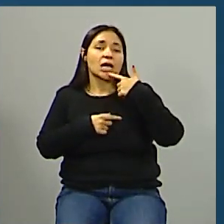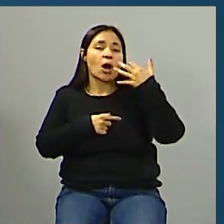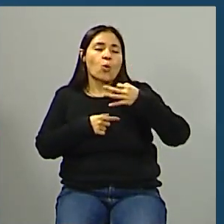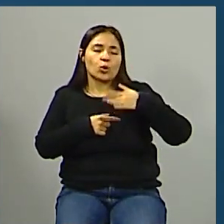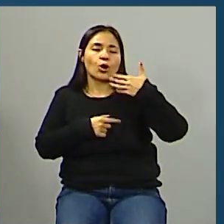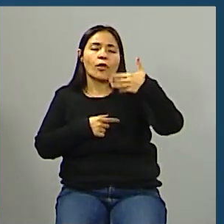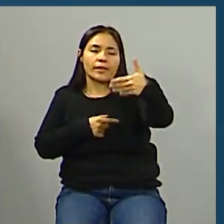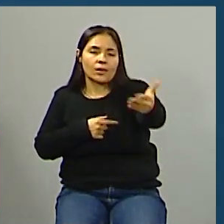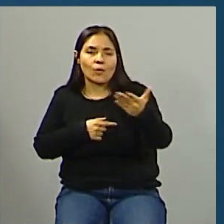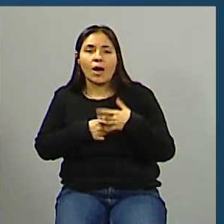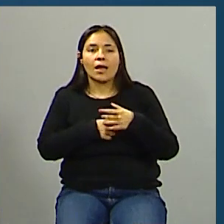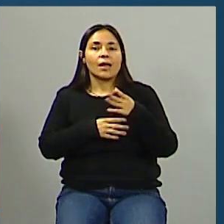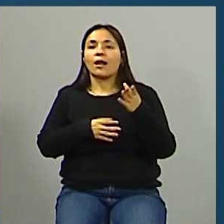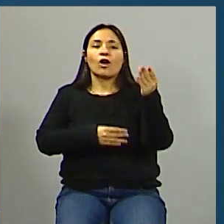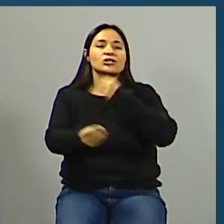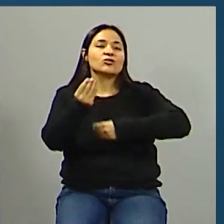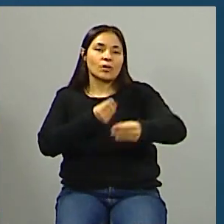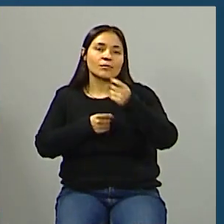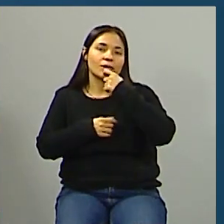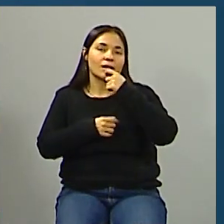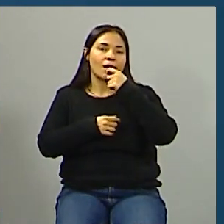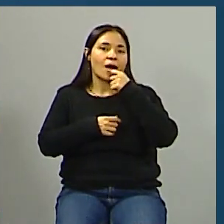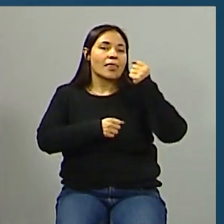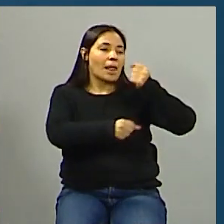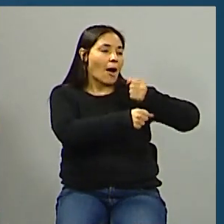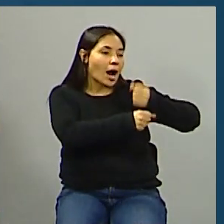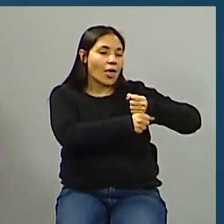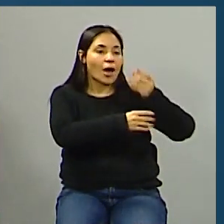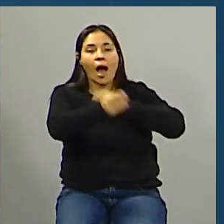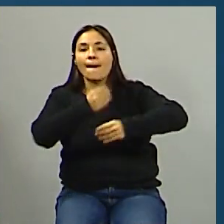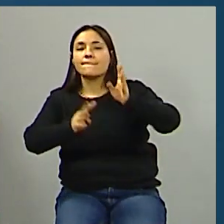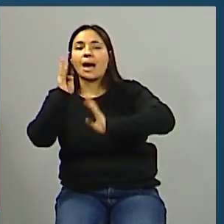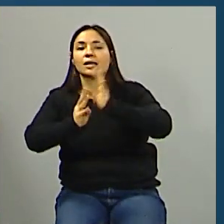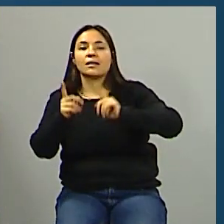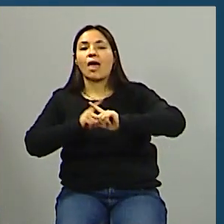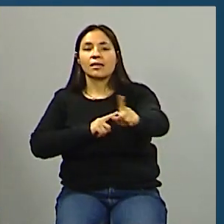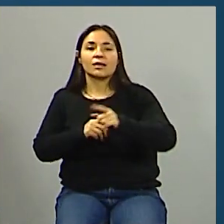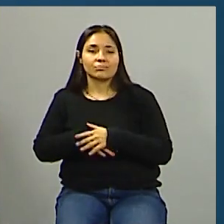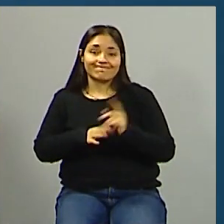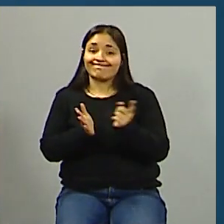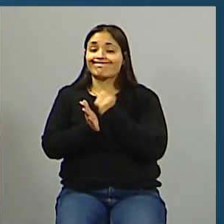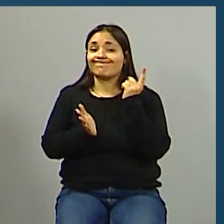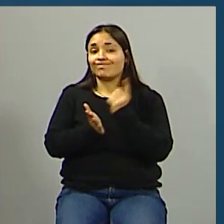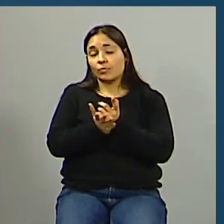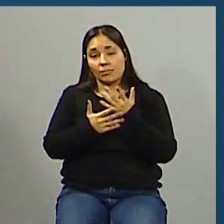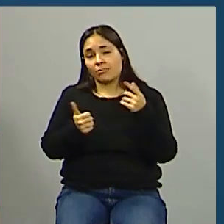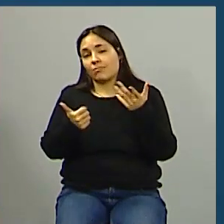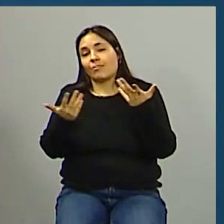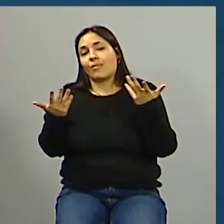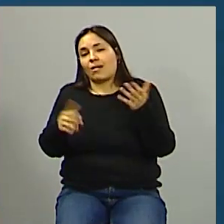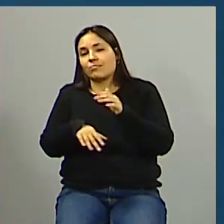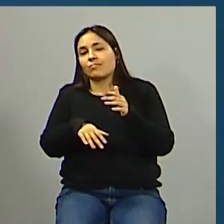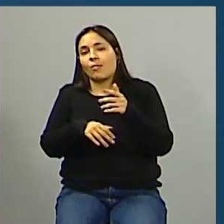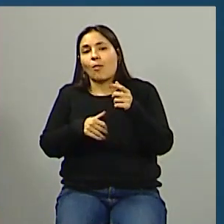como decía recién yo, necesariamente un trabajador por una máquina. Claro. No es así. Por un montón de razones, digamos,